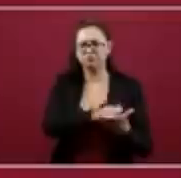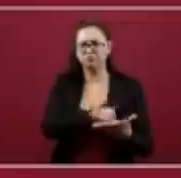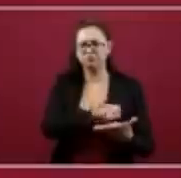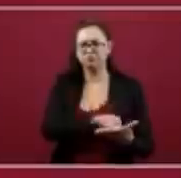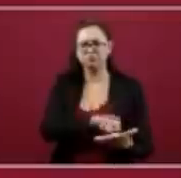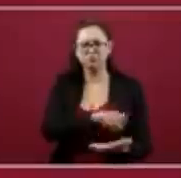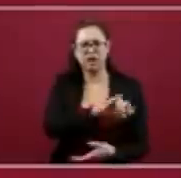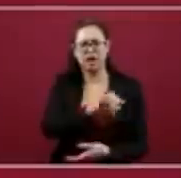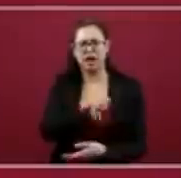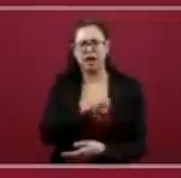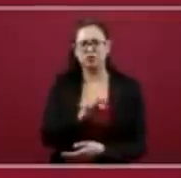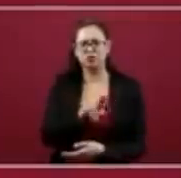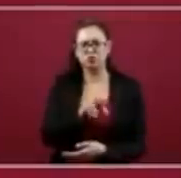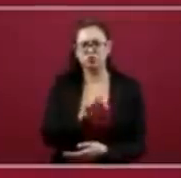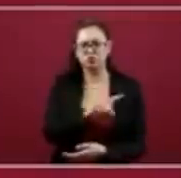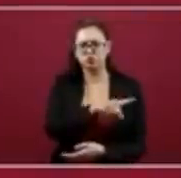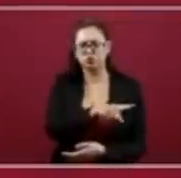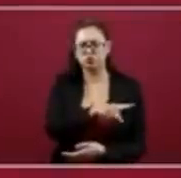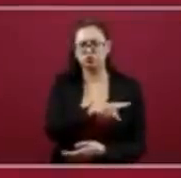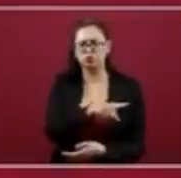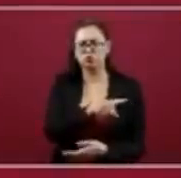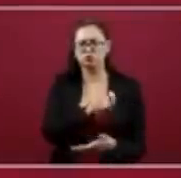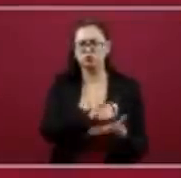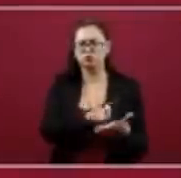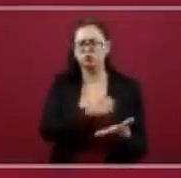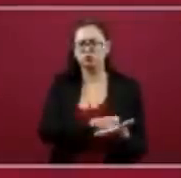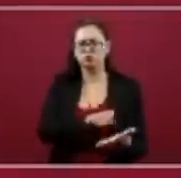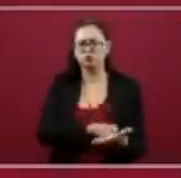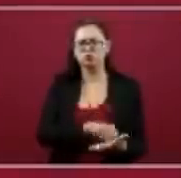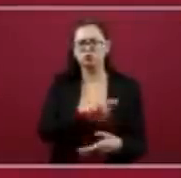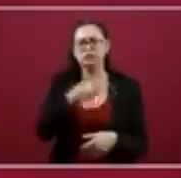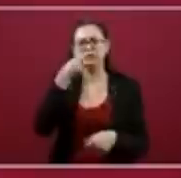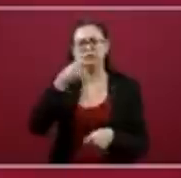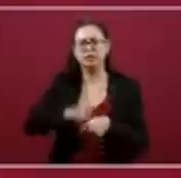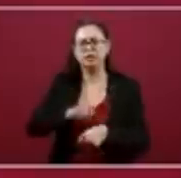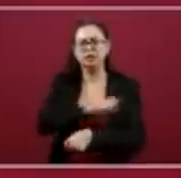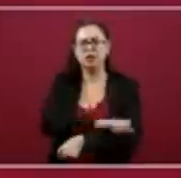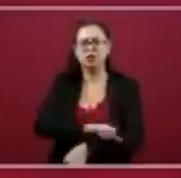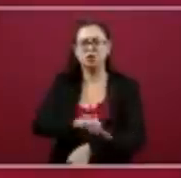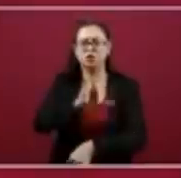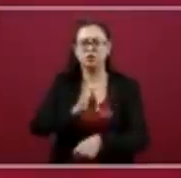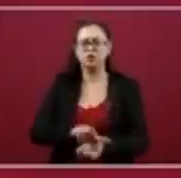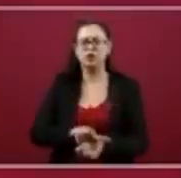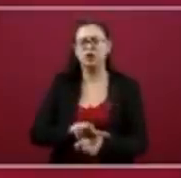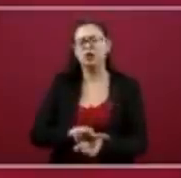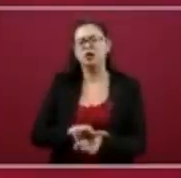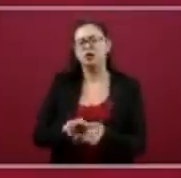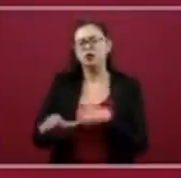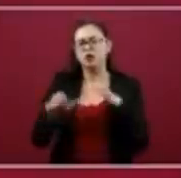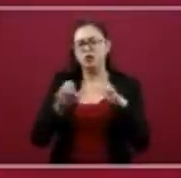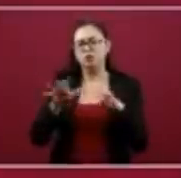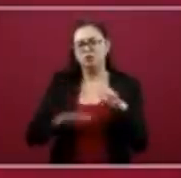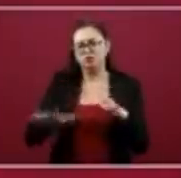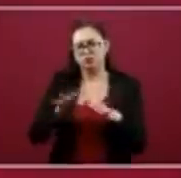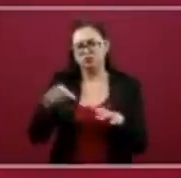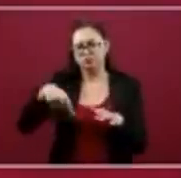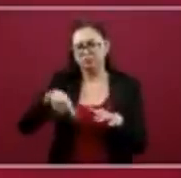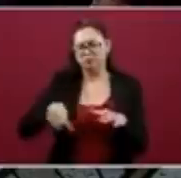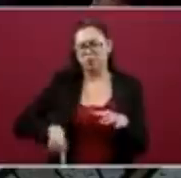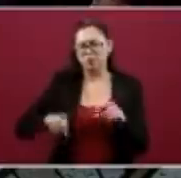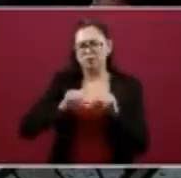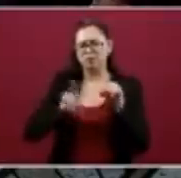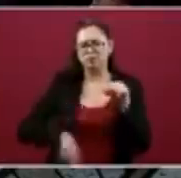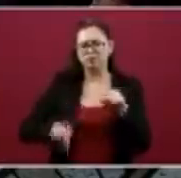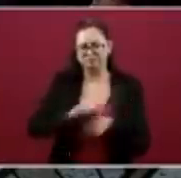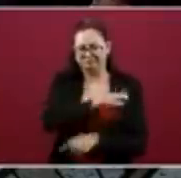Jesús Ramírez, que es secretario coordinador de comunicación social del Gobierno de la República,